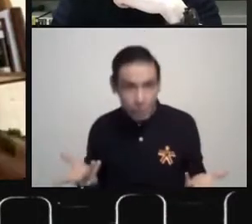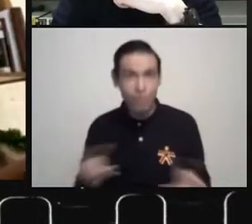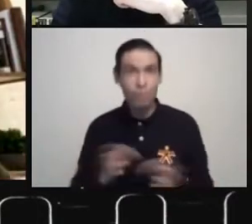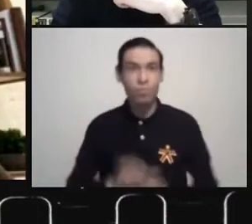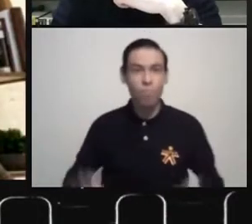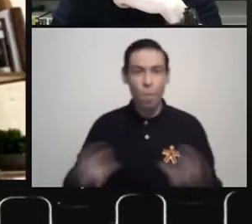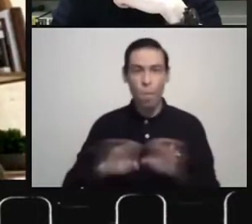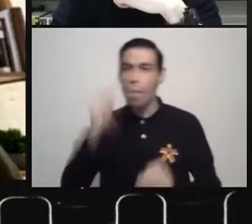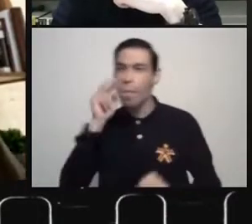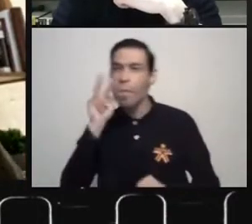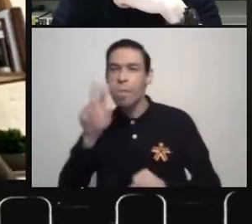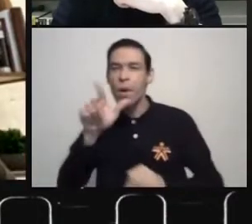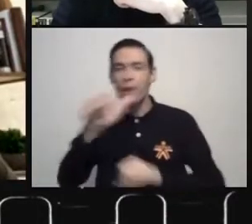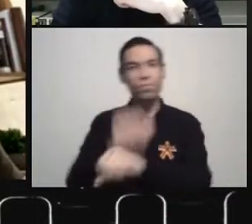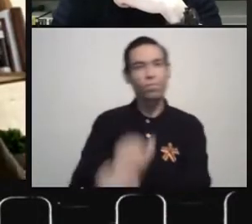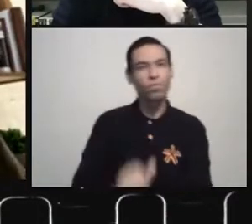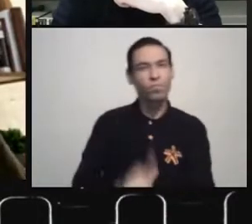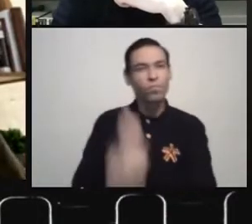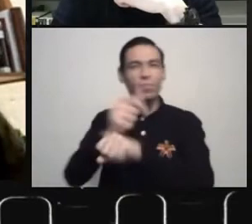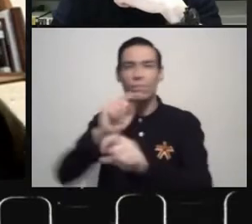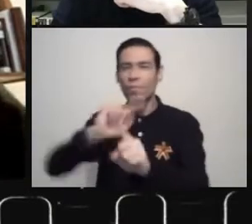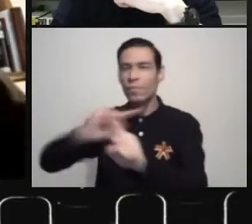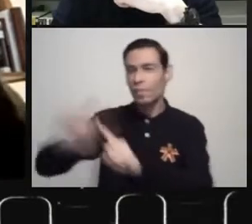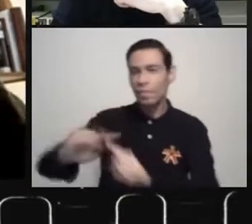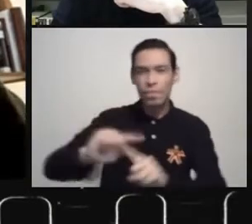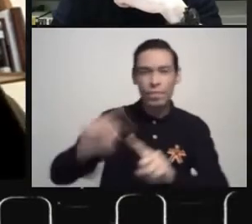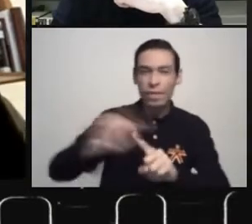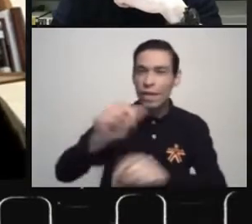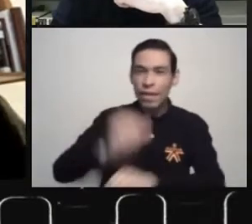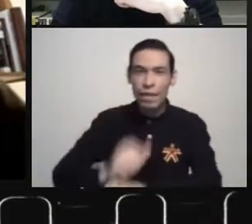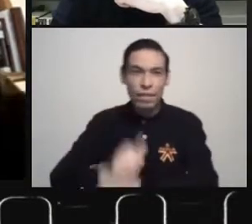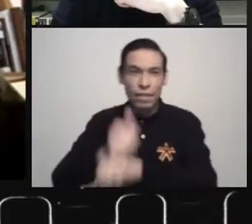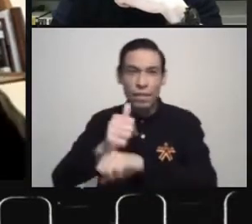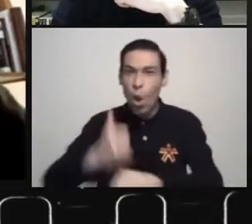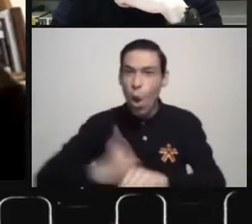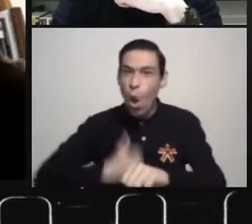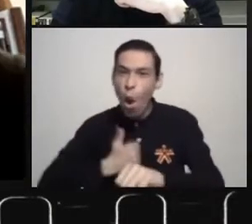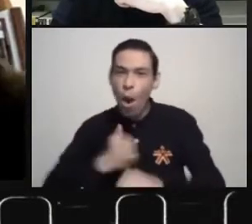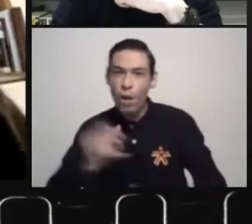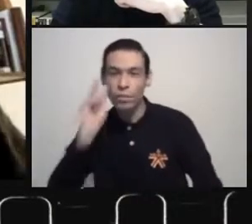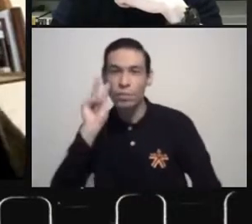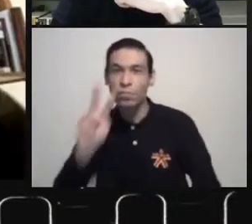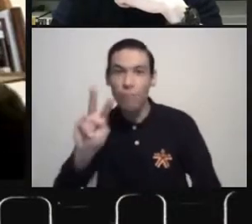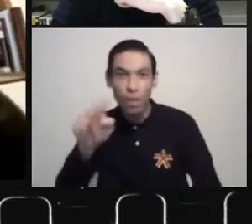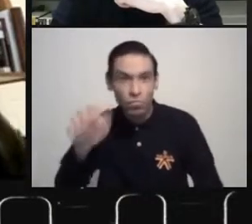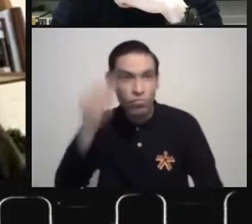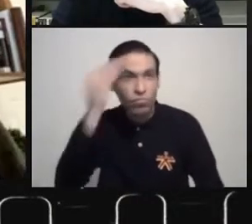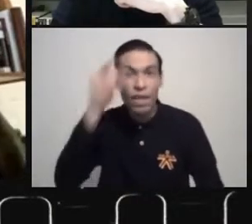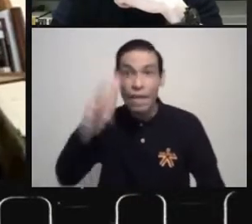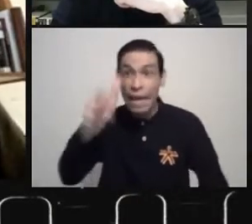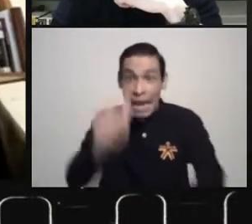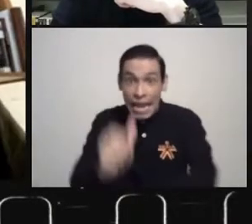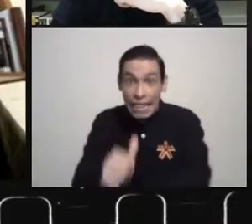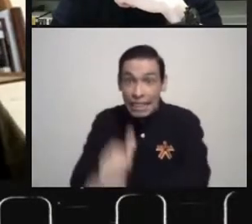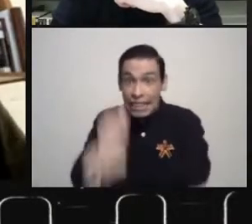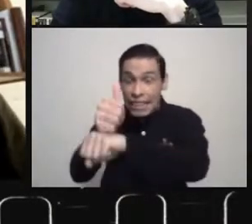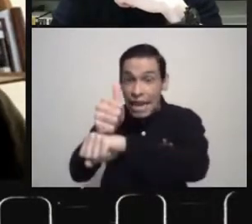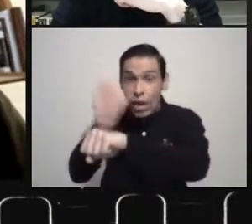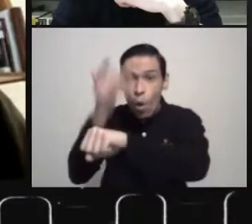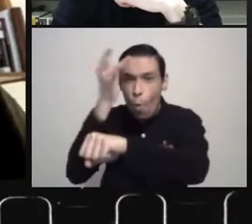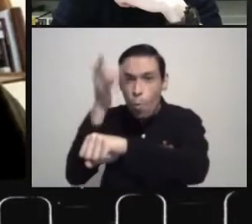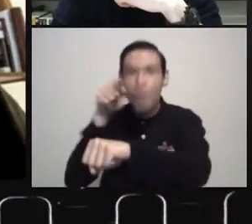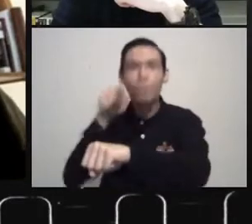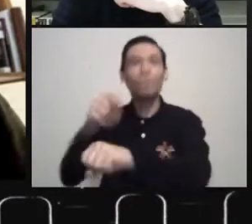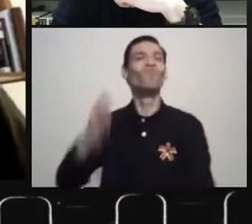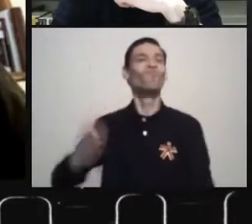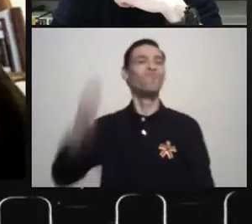como todos los directores de esa generación y decir... Si este man está aquí por algo, porque sabe, porque es talentoso,